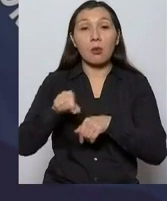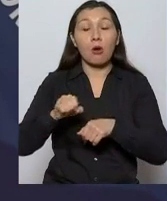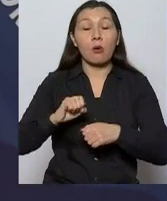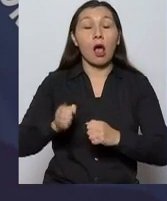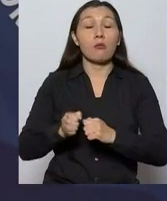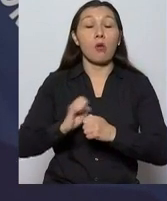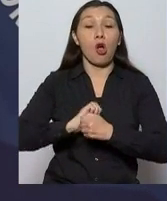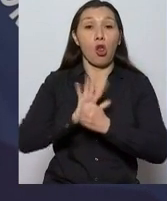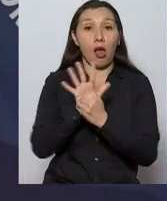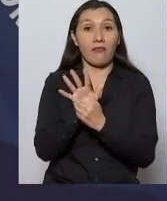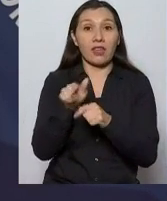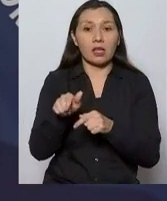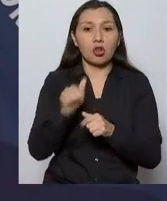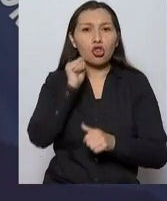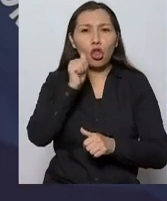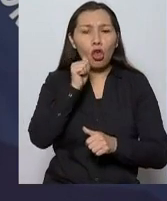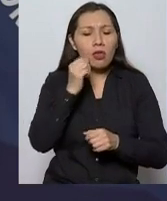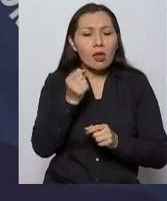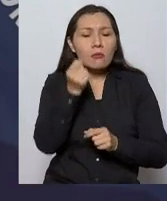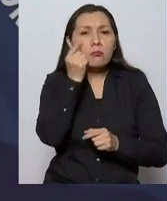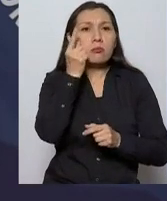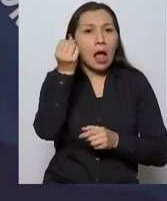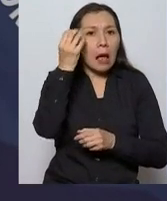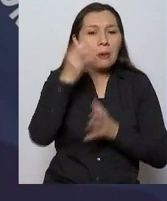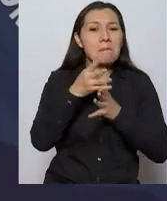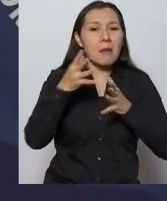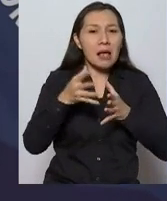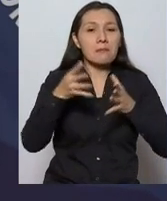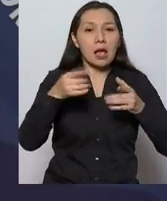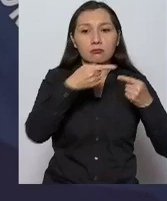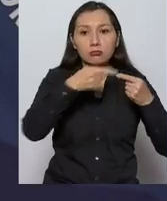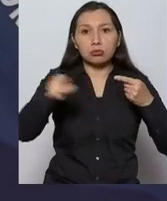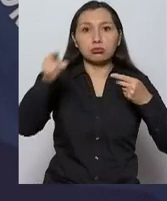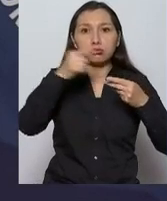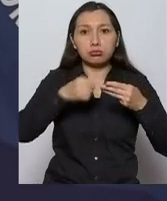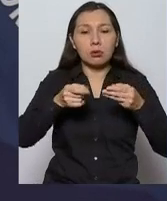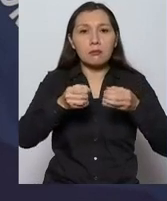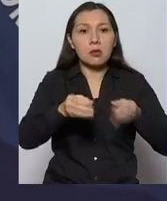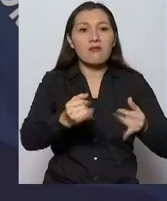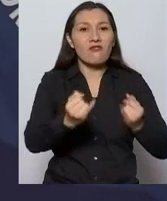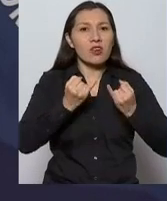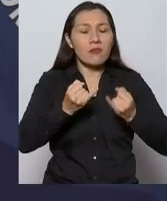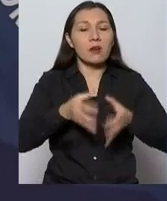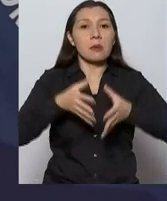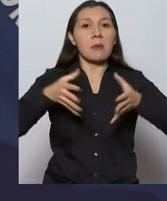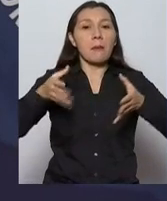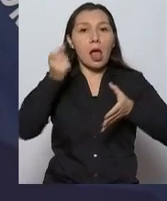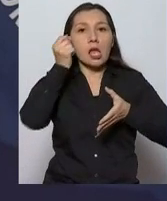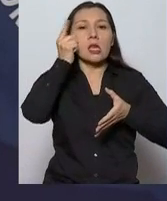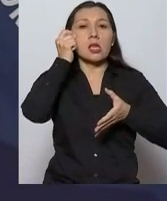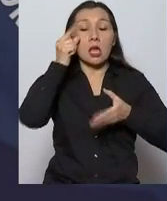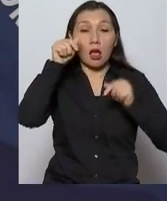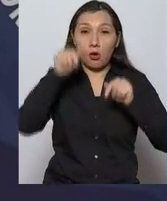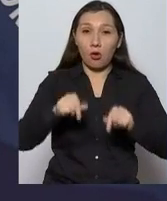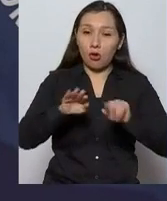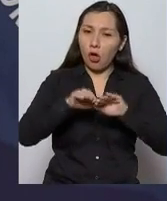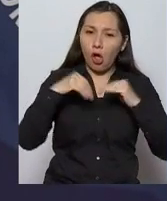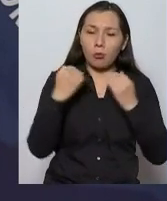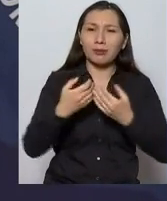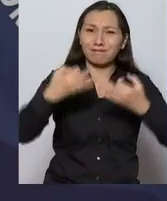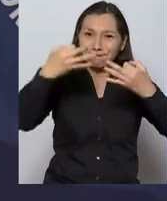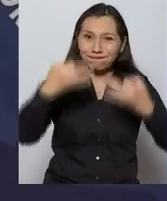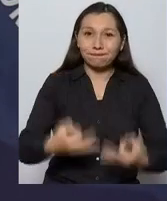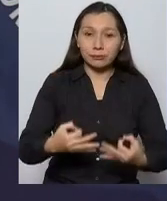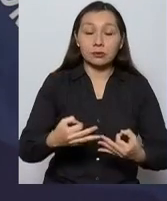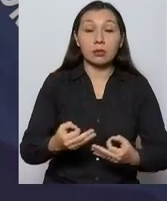coronavirus cada día, cada semana que transcurre. Y lo que hoy día es completamente